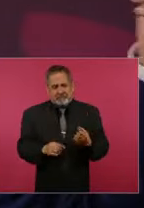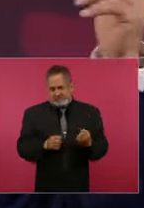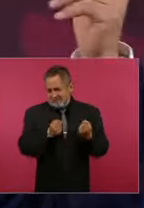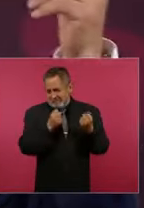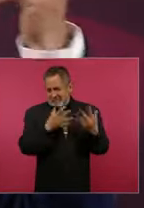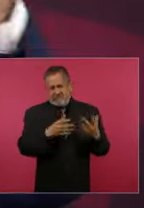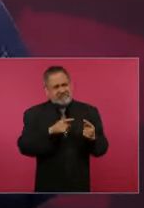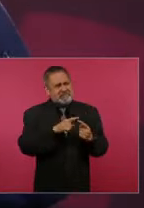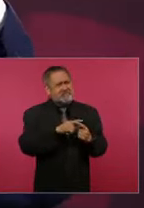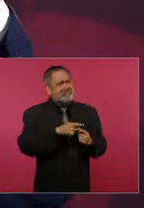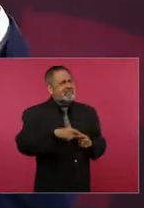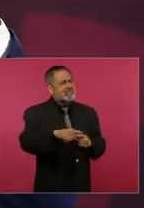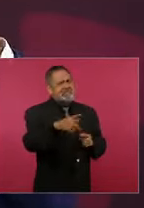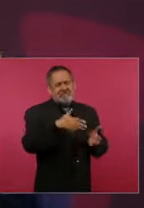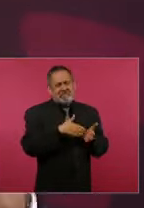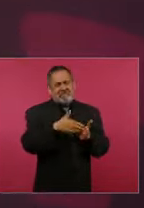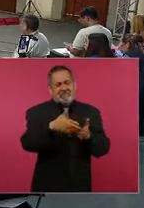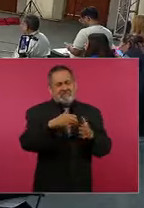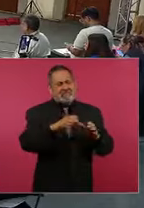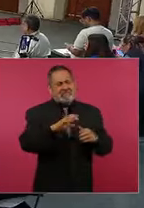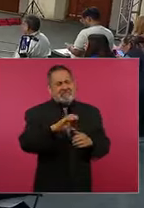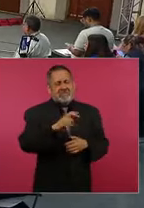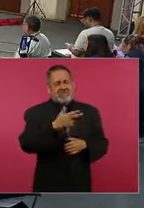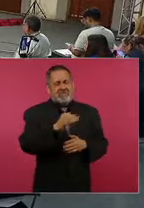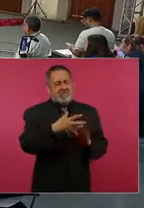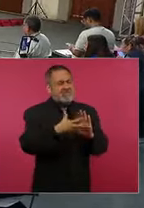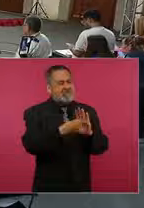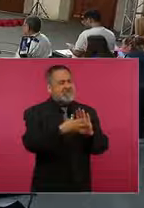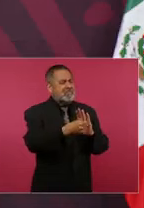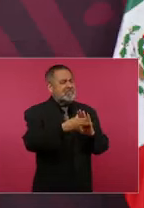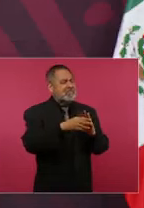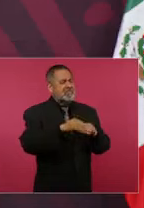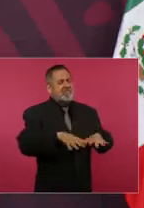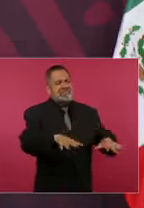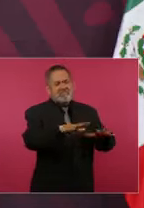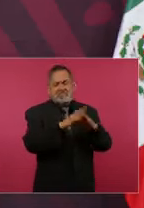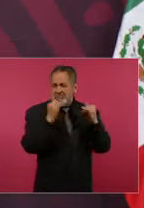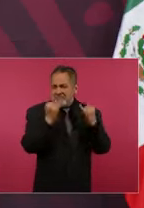hay millones de Chumeles.